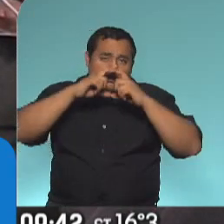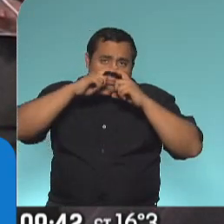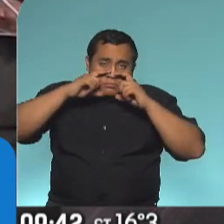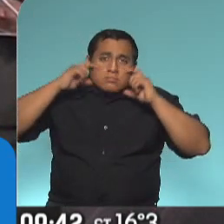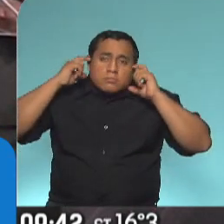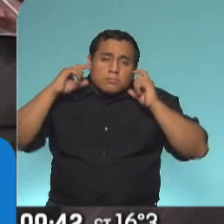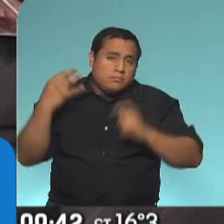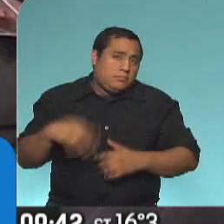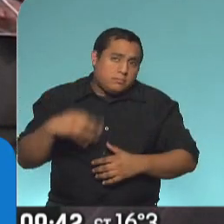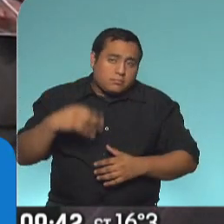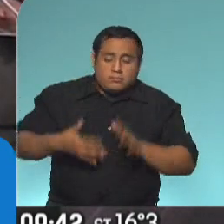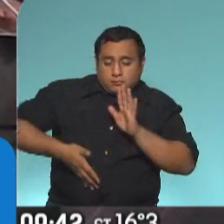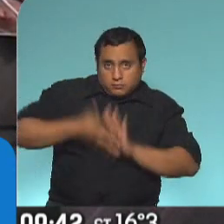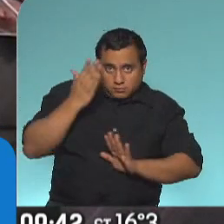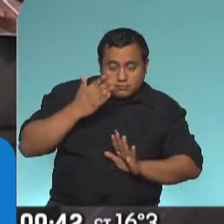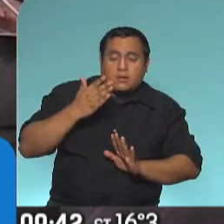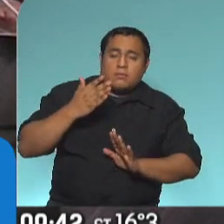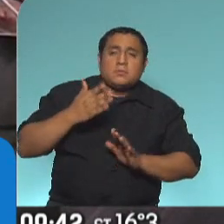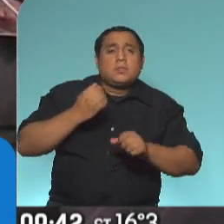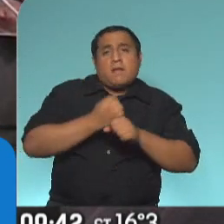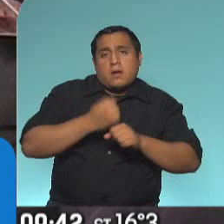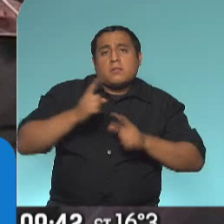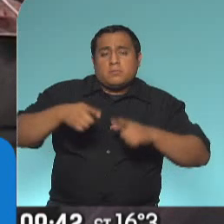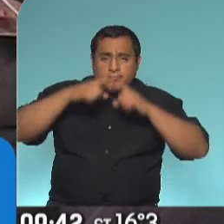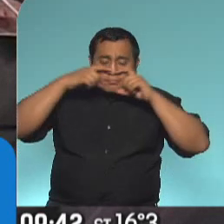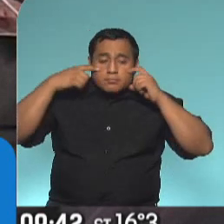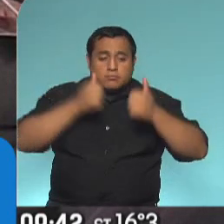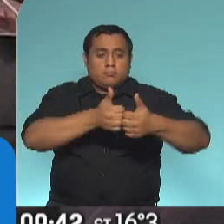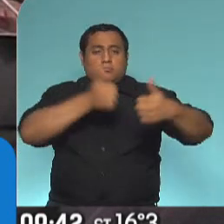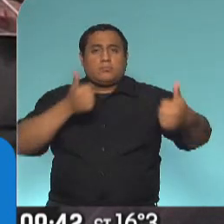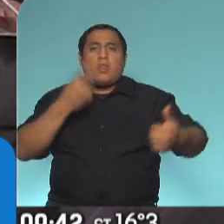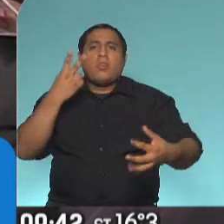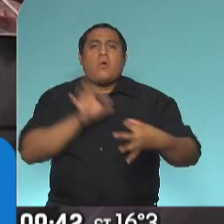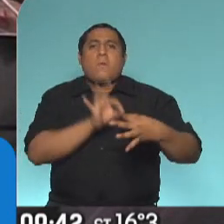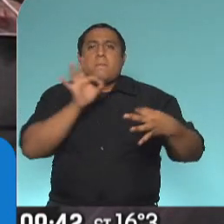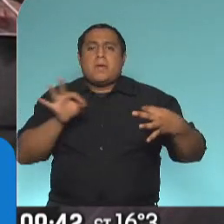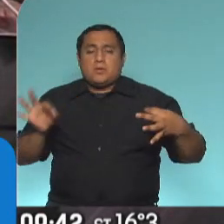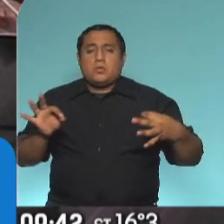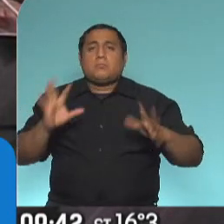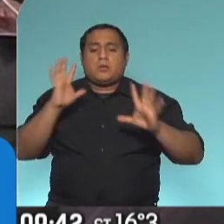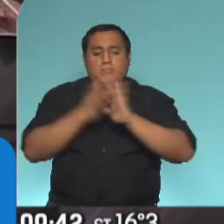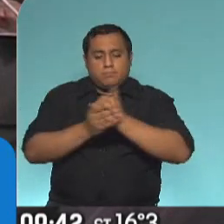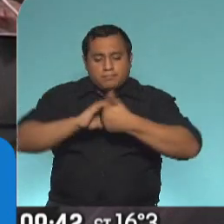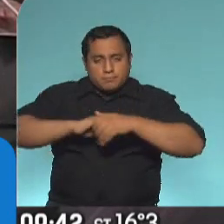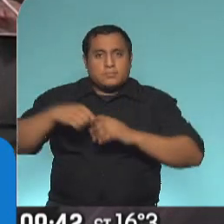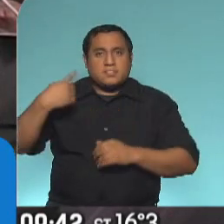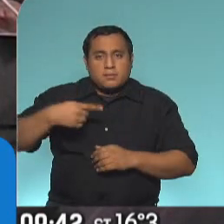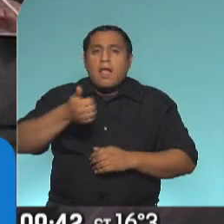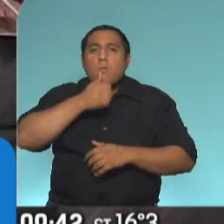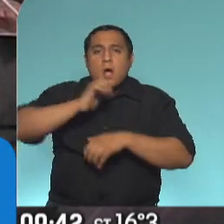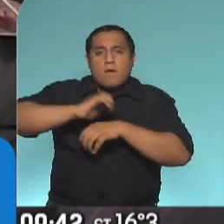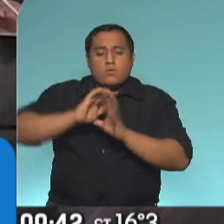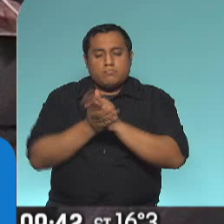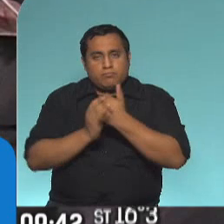barbijo, digamos, al salir y al ir a trabajar, esos 2 metros de distancia, lavarse las manos frecuentemente con agua y